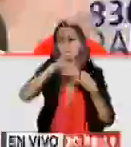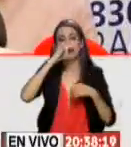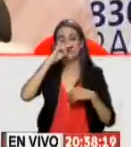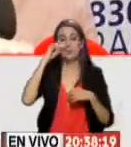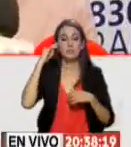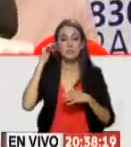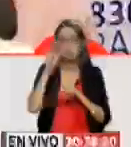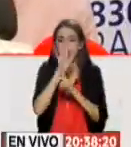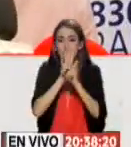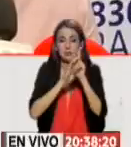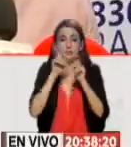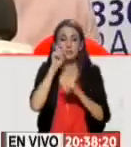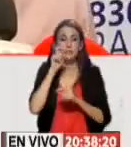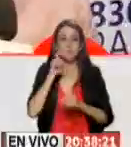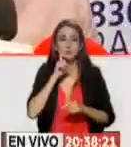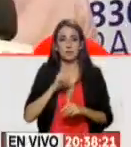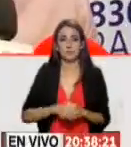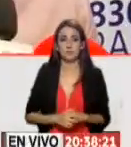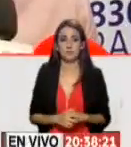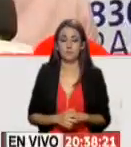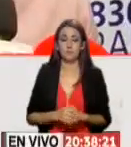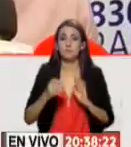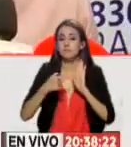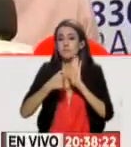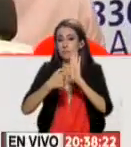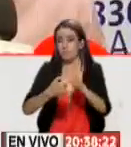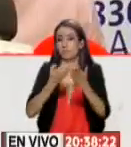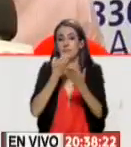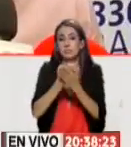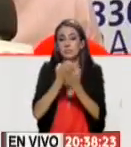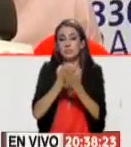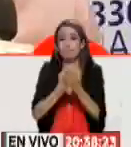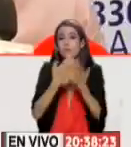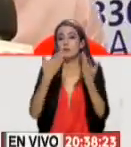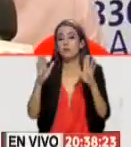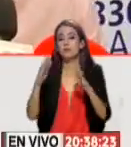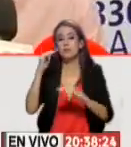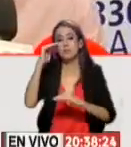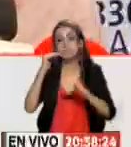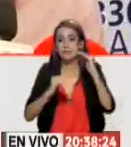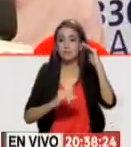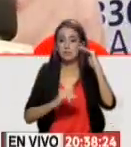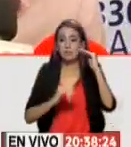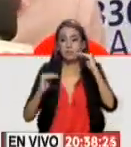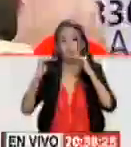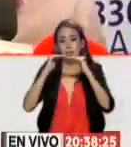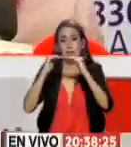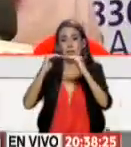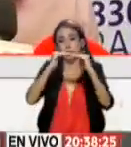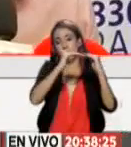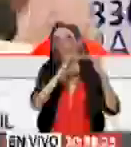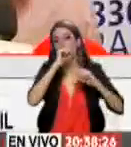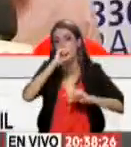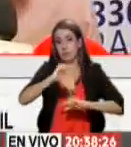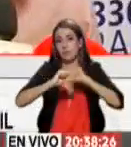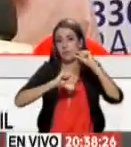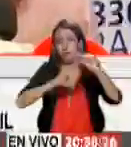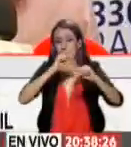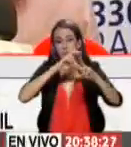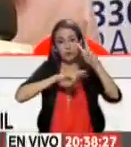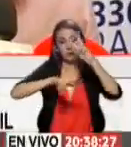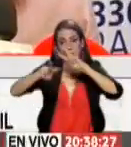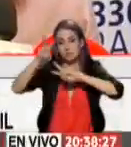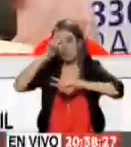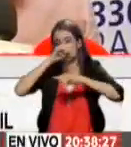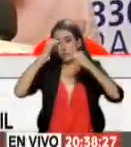de acoso ni abusos. En relación a la situación económica, dijo que se espera reducir el déficit fiscal y se analizarán las mejores